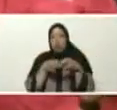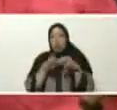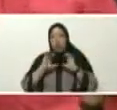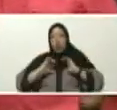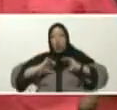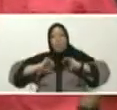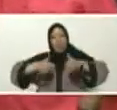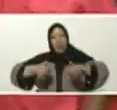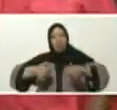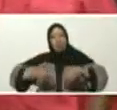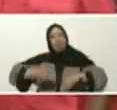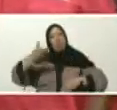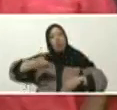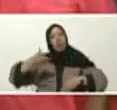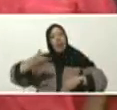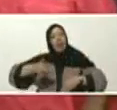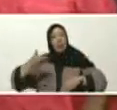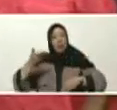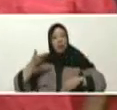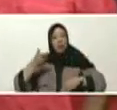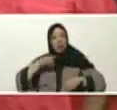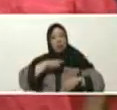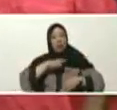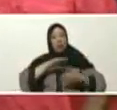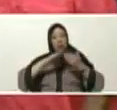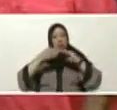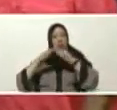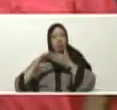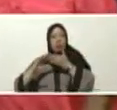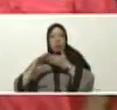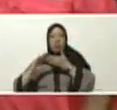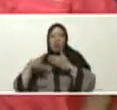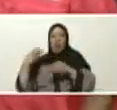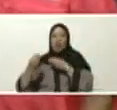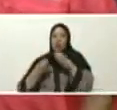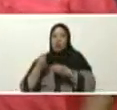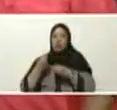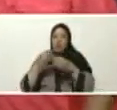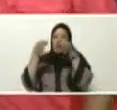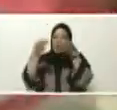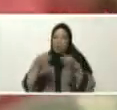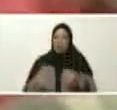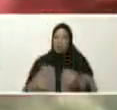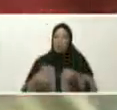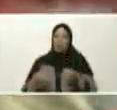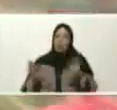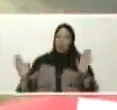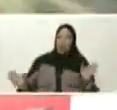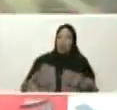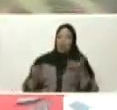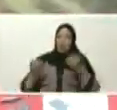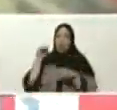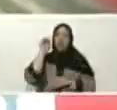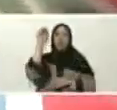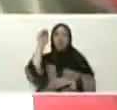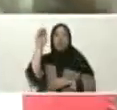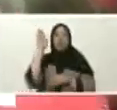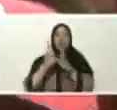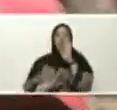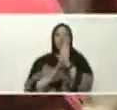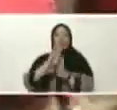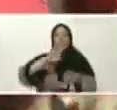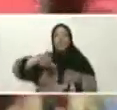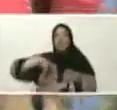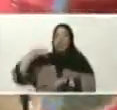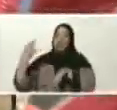base fundamental, la base que nos asegure el impulso permanente de